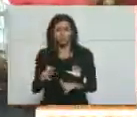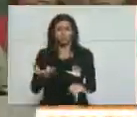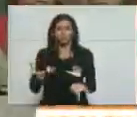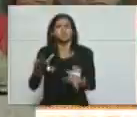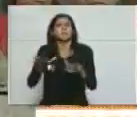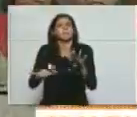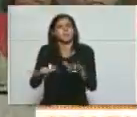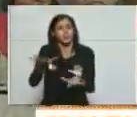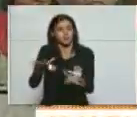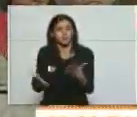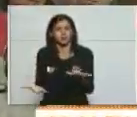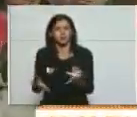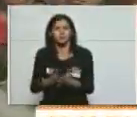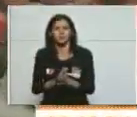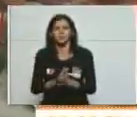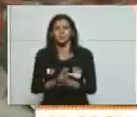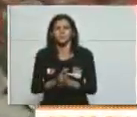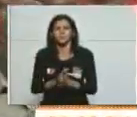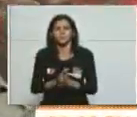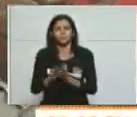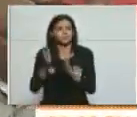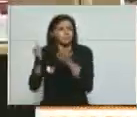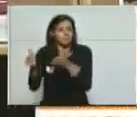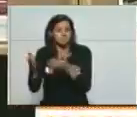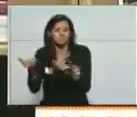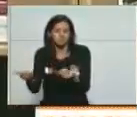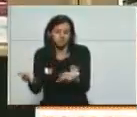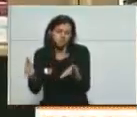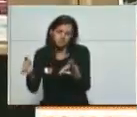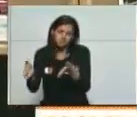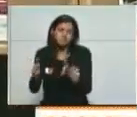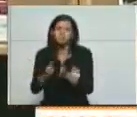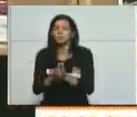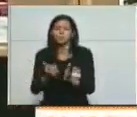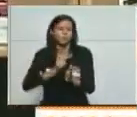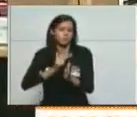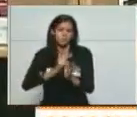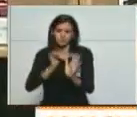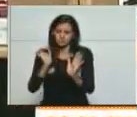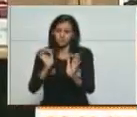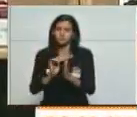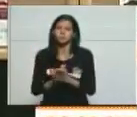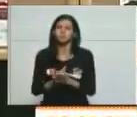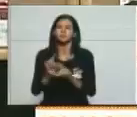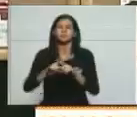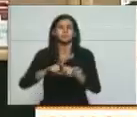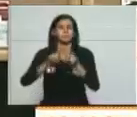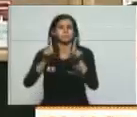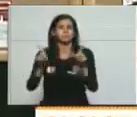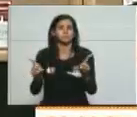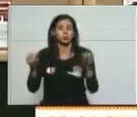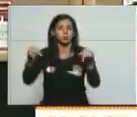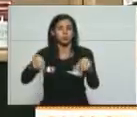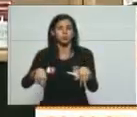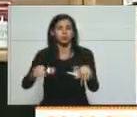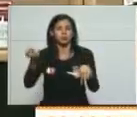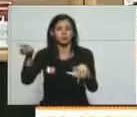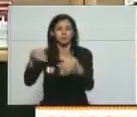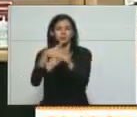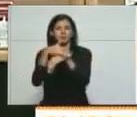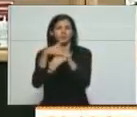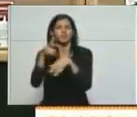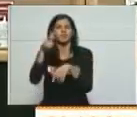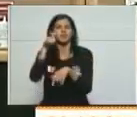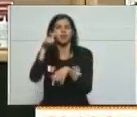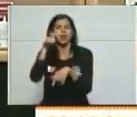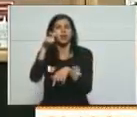Con la posición de la persona, en su momento, como sea. Pero hoy en la fiscalía dieron